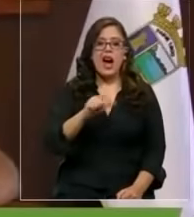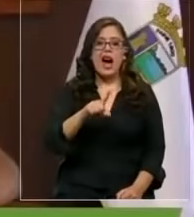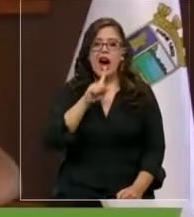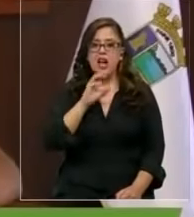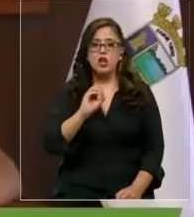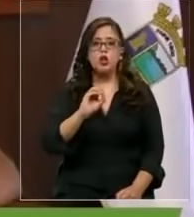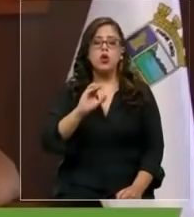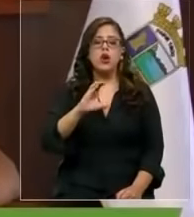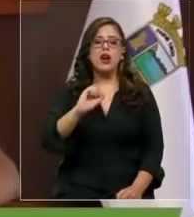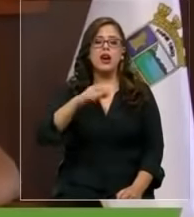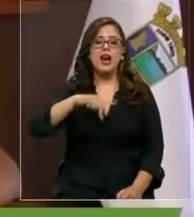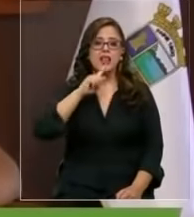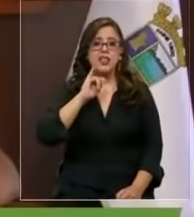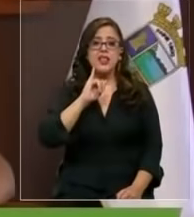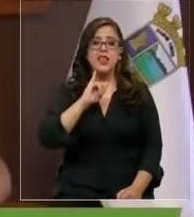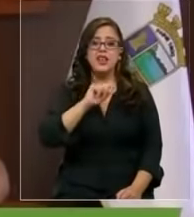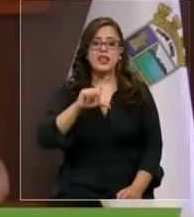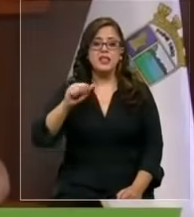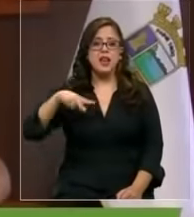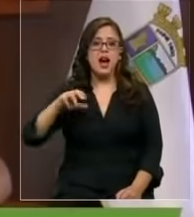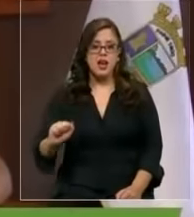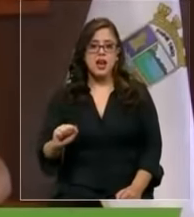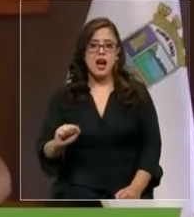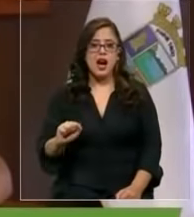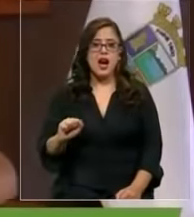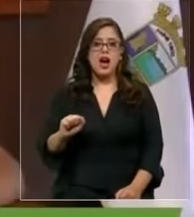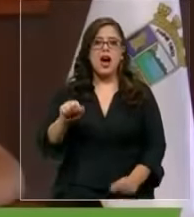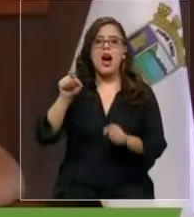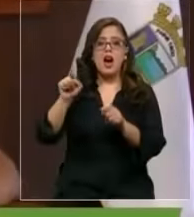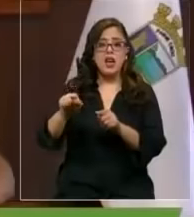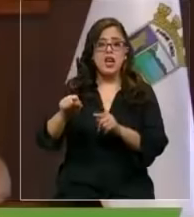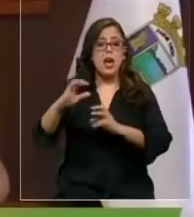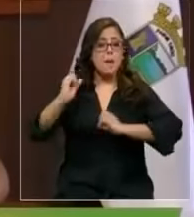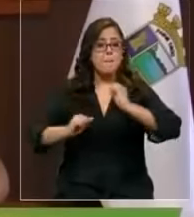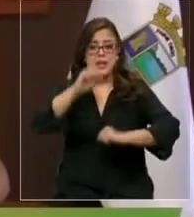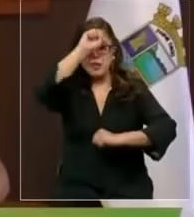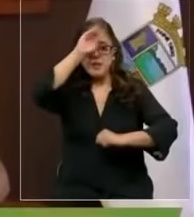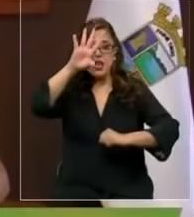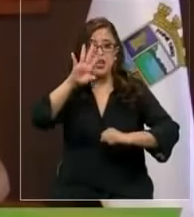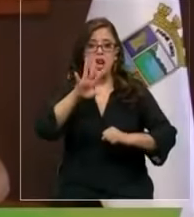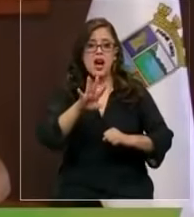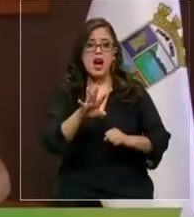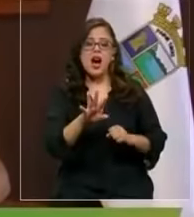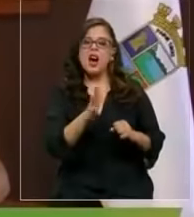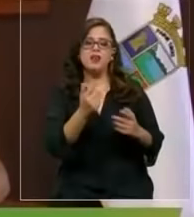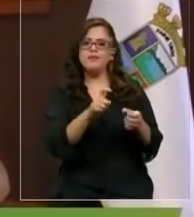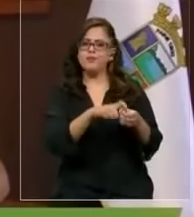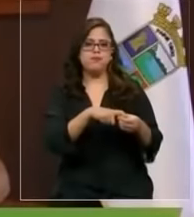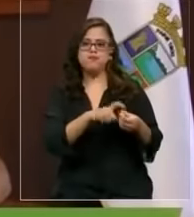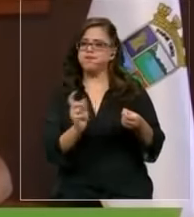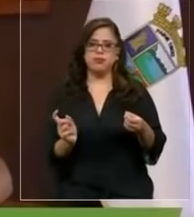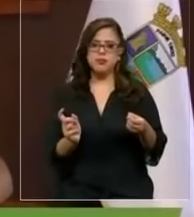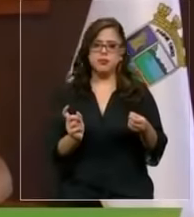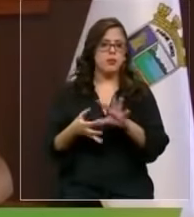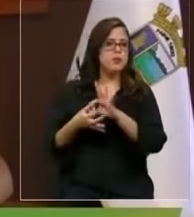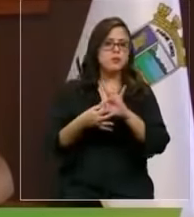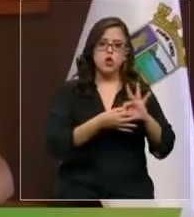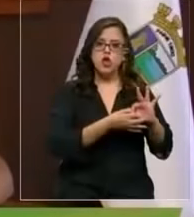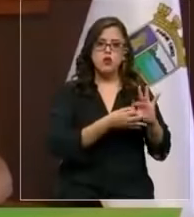una mina, una prospección minera que se había estado desarrollando, desistió. Eso a razón de que los antecedentes